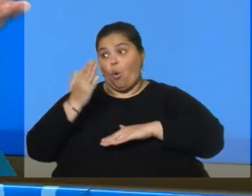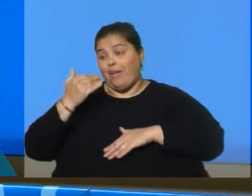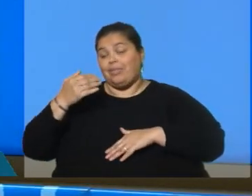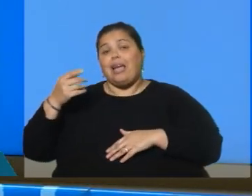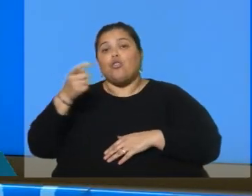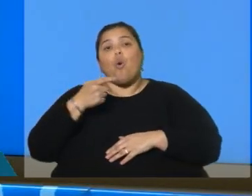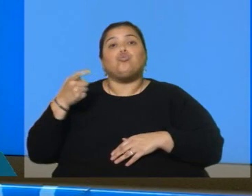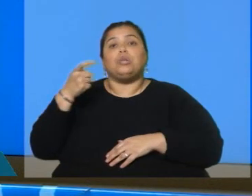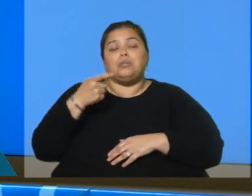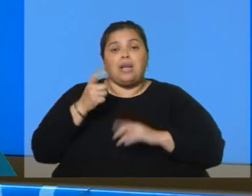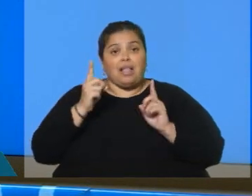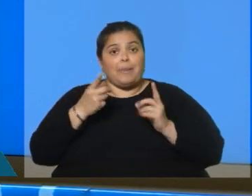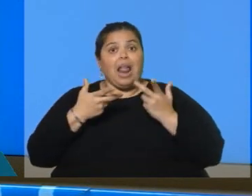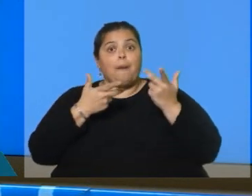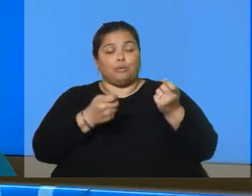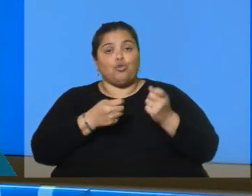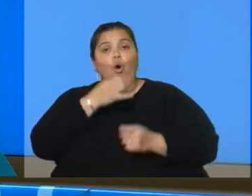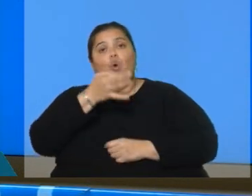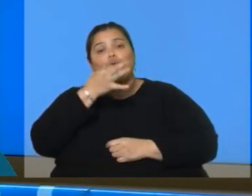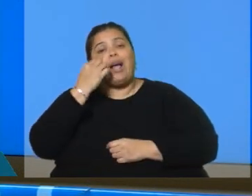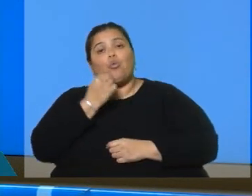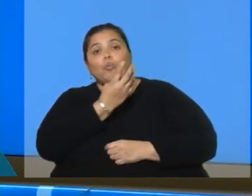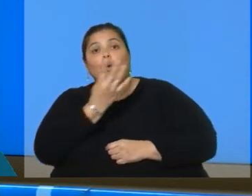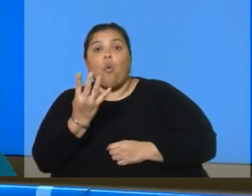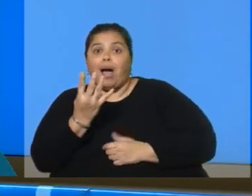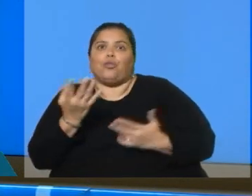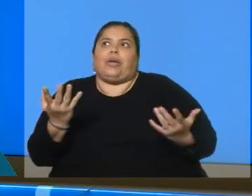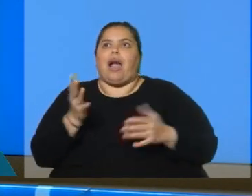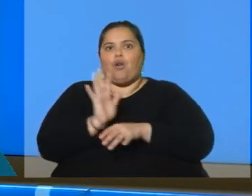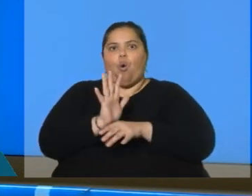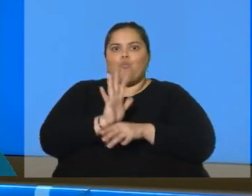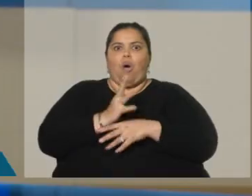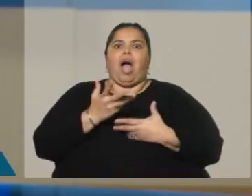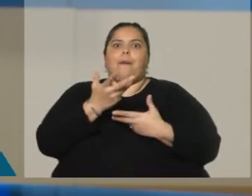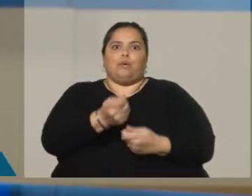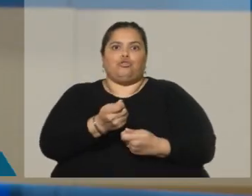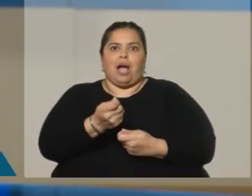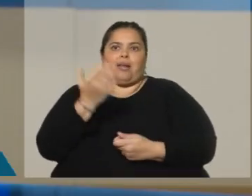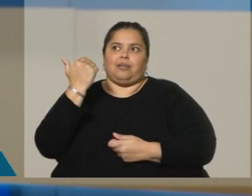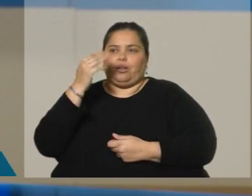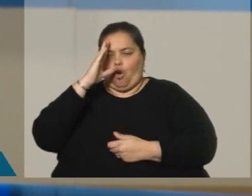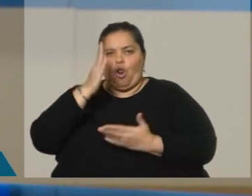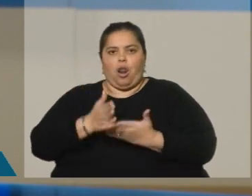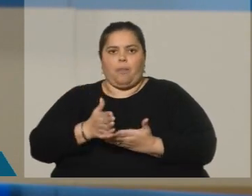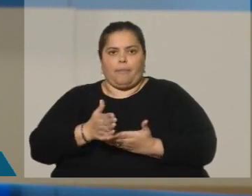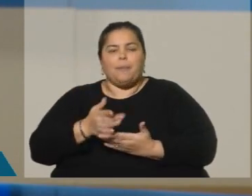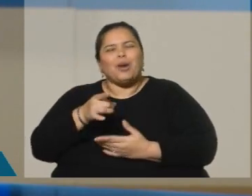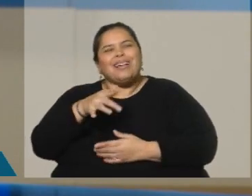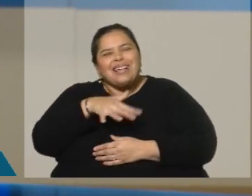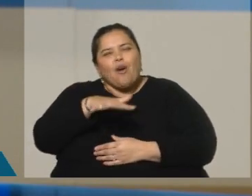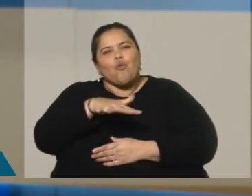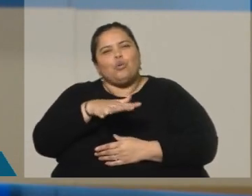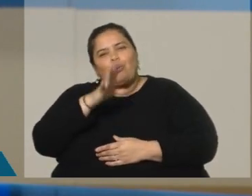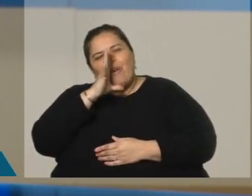cuatro de los militares no era apoyar El golpe de estado en ese que eran aquel contexto tan confuso de febrero